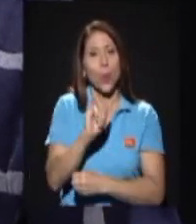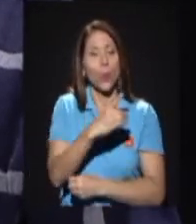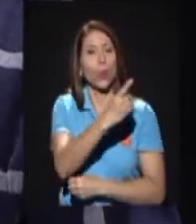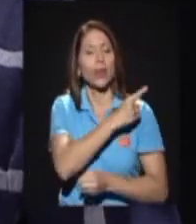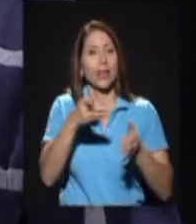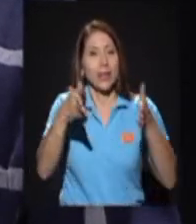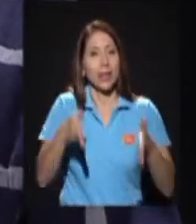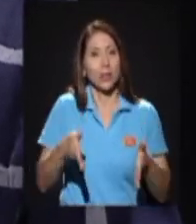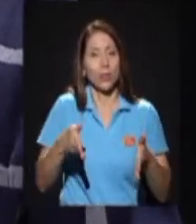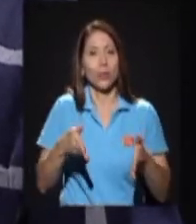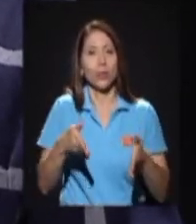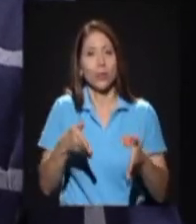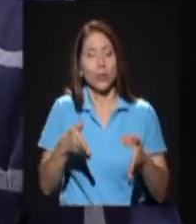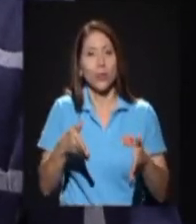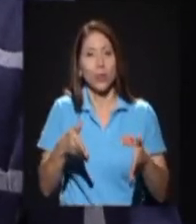director